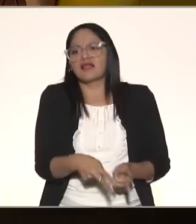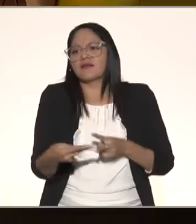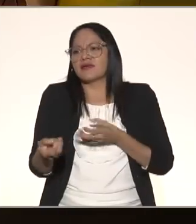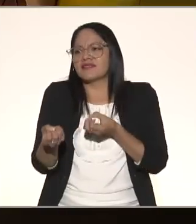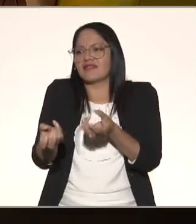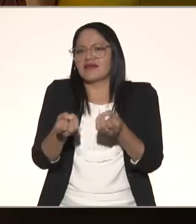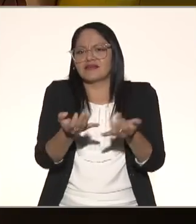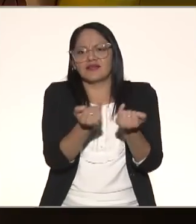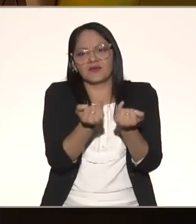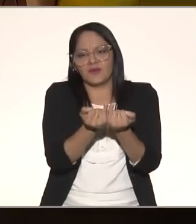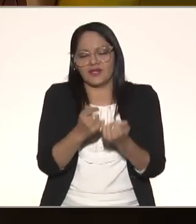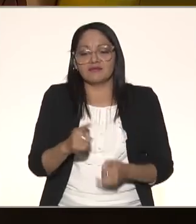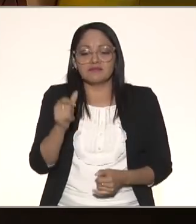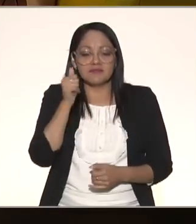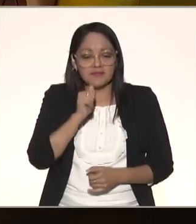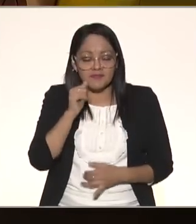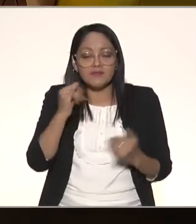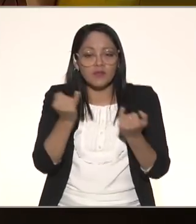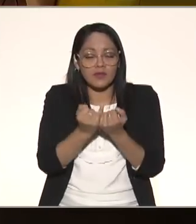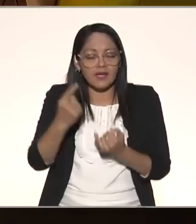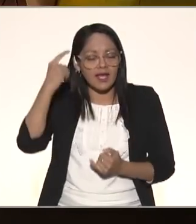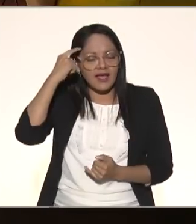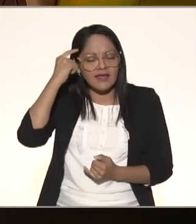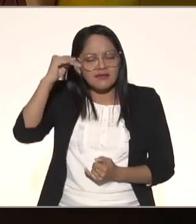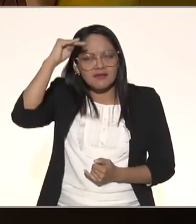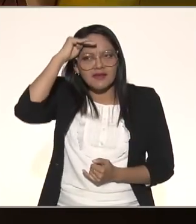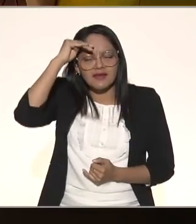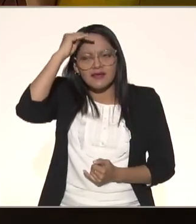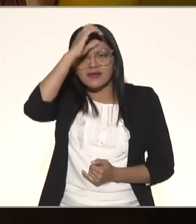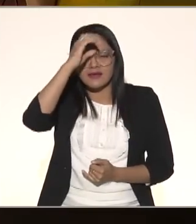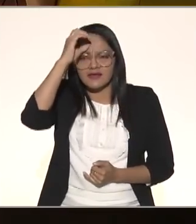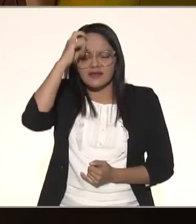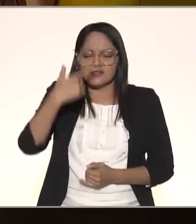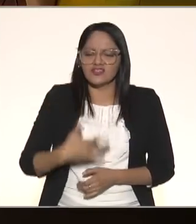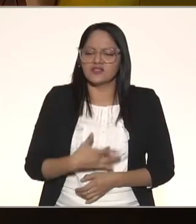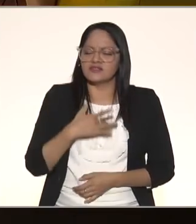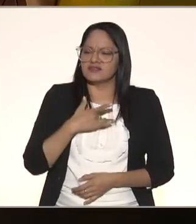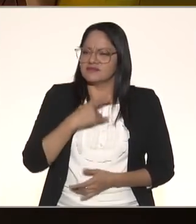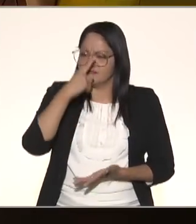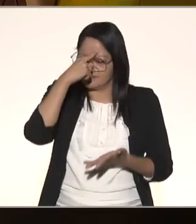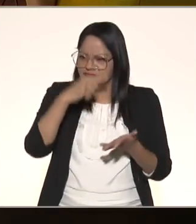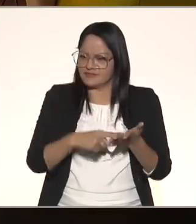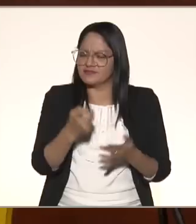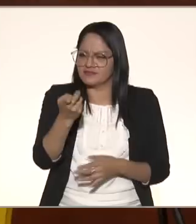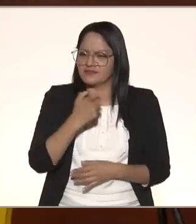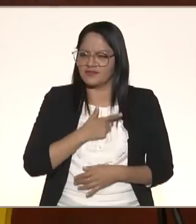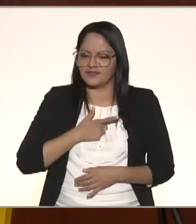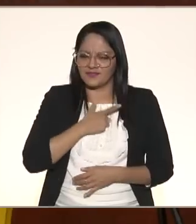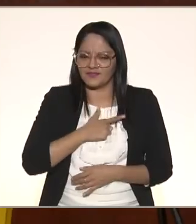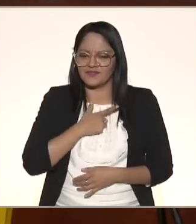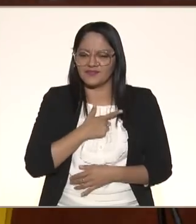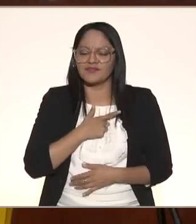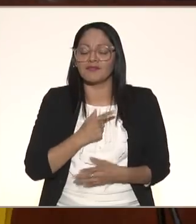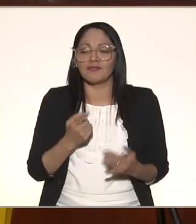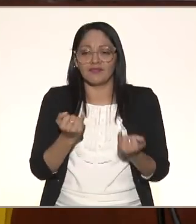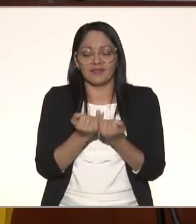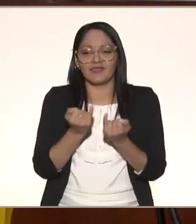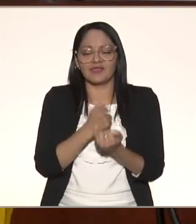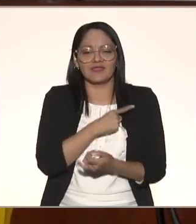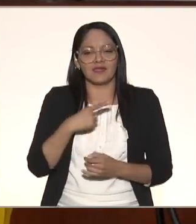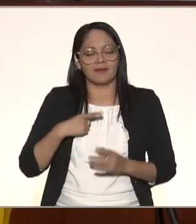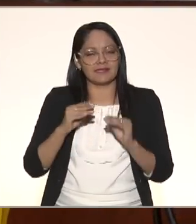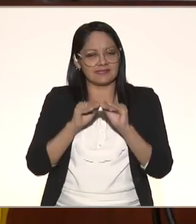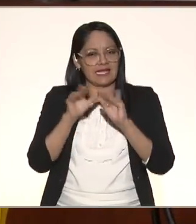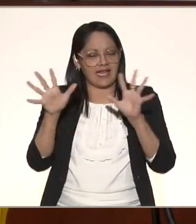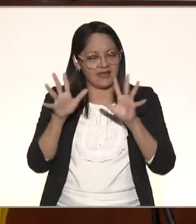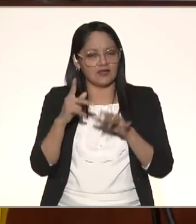pero tener esa conciencia con la pareja o sea eso me pareció de verdad y me gustaría que a la gente nos quedara muy claro porque seguro